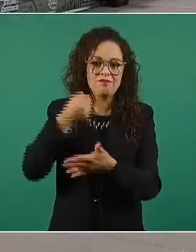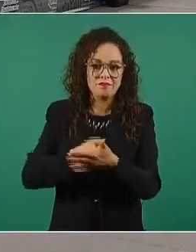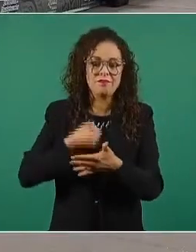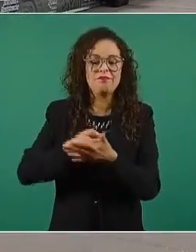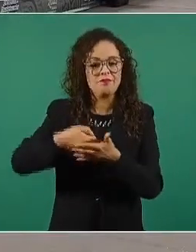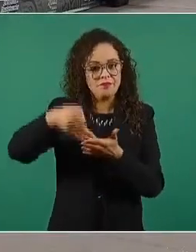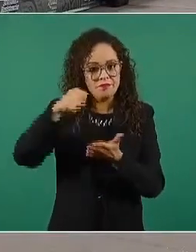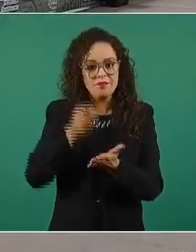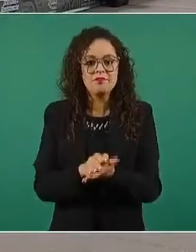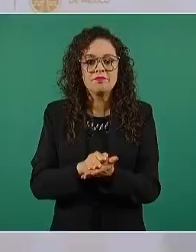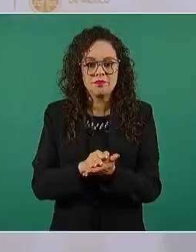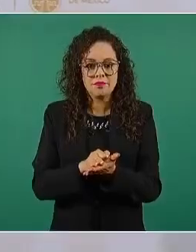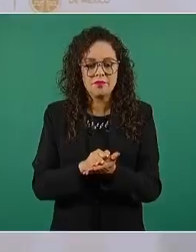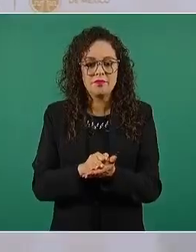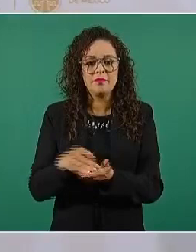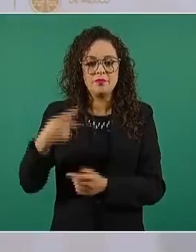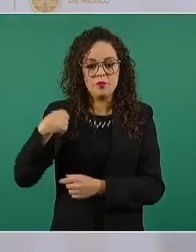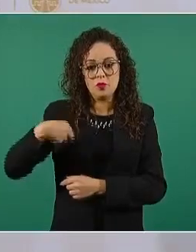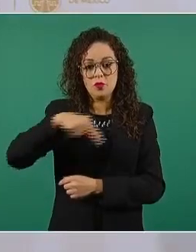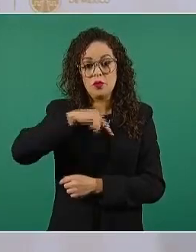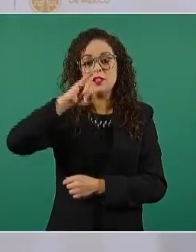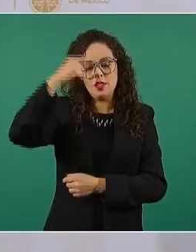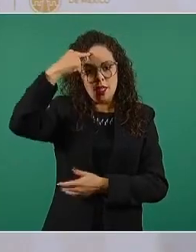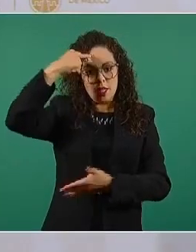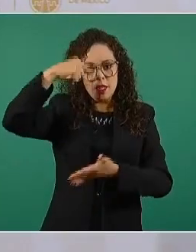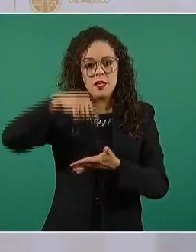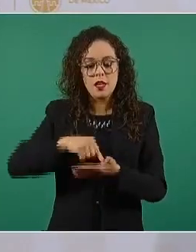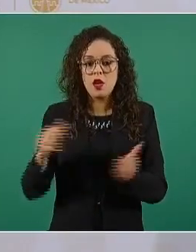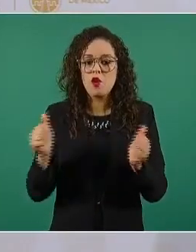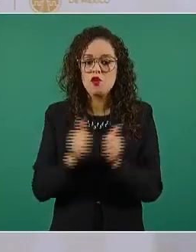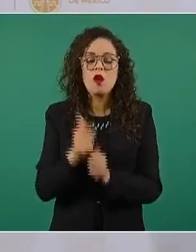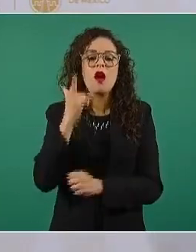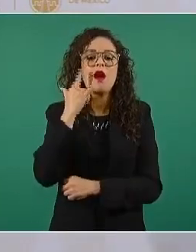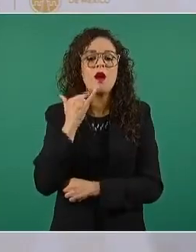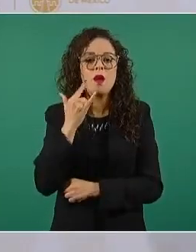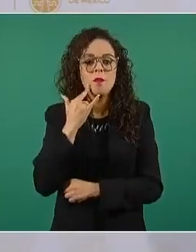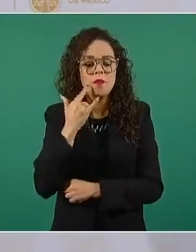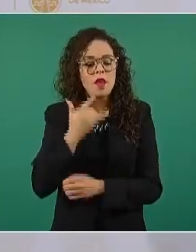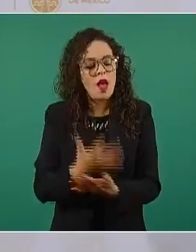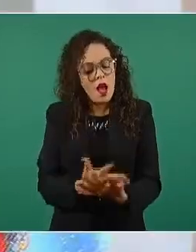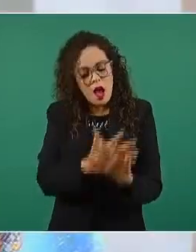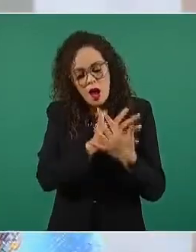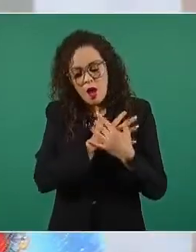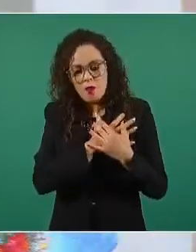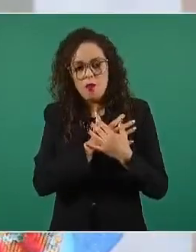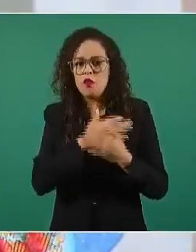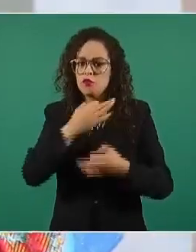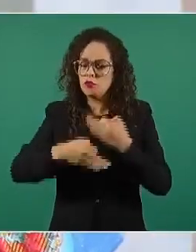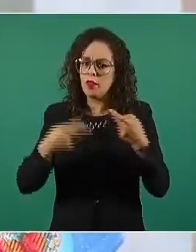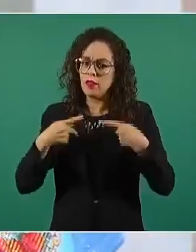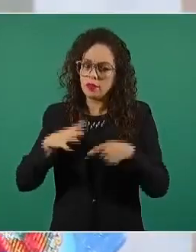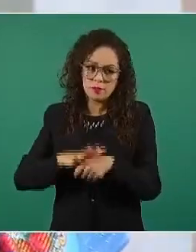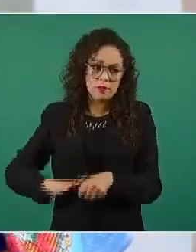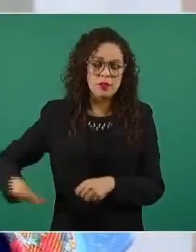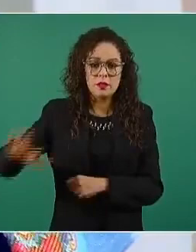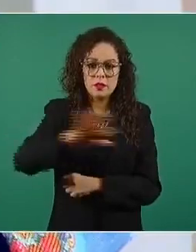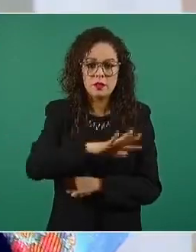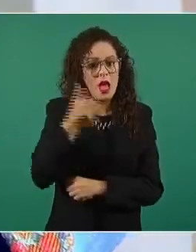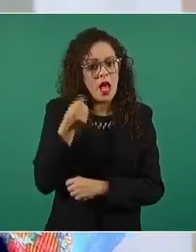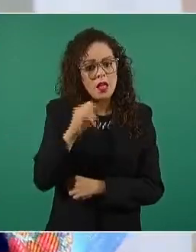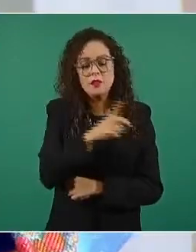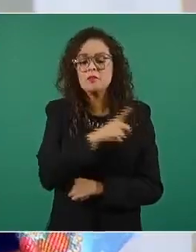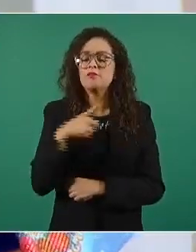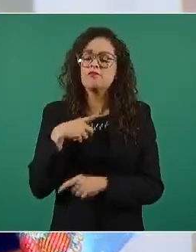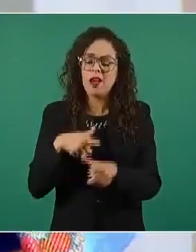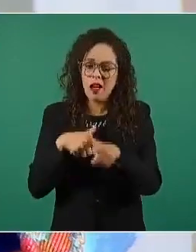creemos, compassion, con base and en la love amabilidad, of la all compasión y el amor is what we por must todas las continue to do. personas. So I Y así thank you debemos all. seguir. It's been an